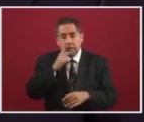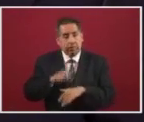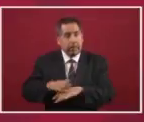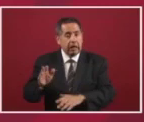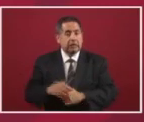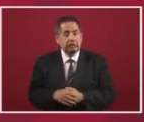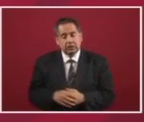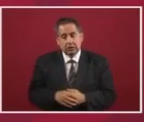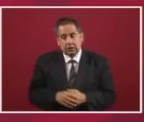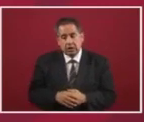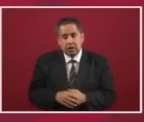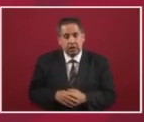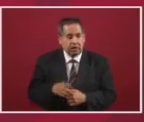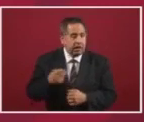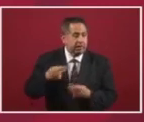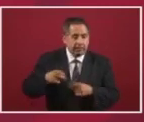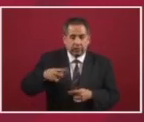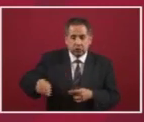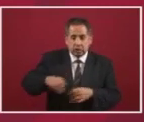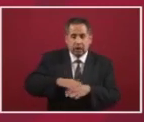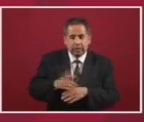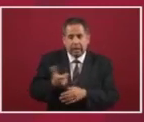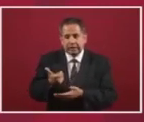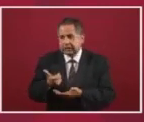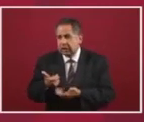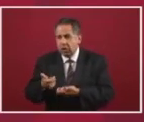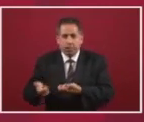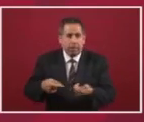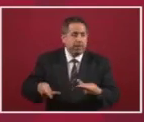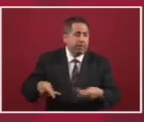Tiene más dinero el pueblo, pues.